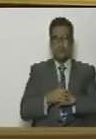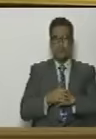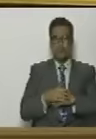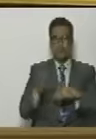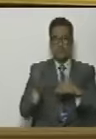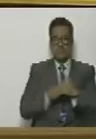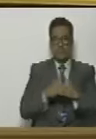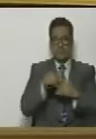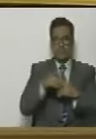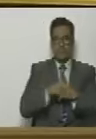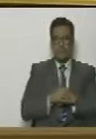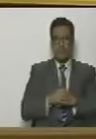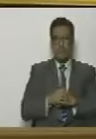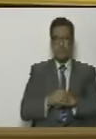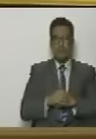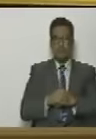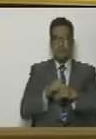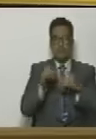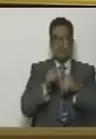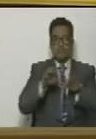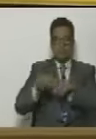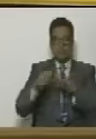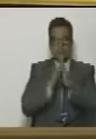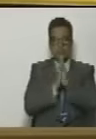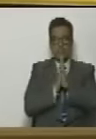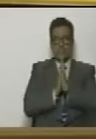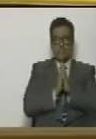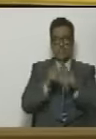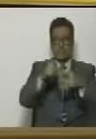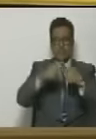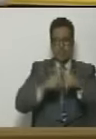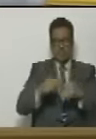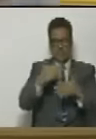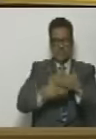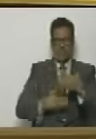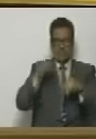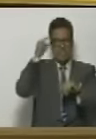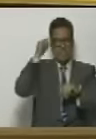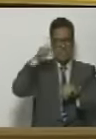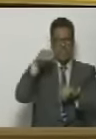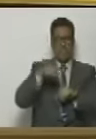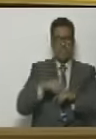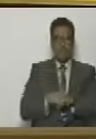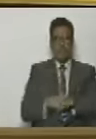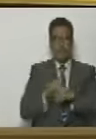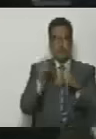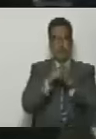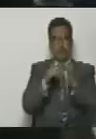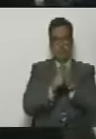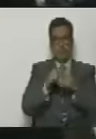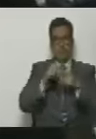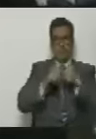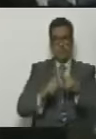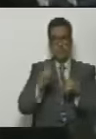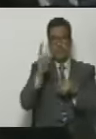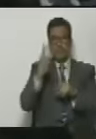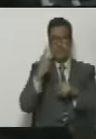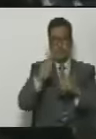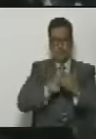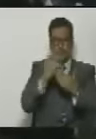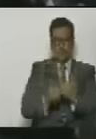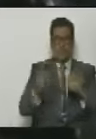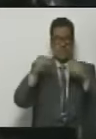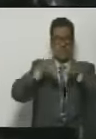Se cierra. Ciudadana secretaria, por favor, sírvase a dar lectura a la propuesta del orden del día. Punto número uno. Proyecto